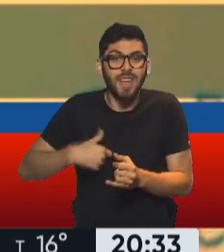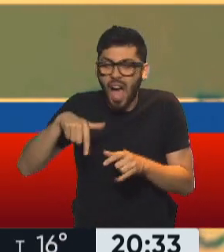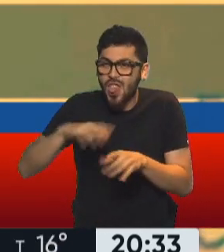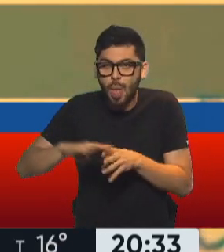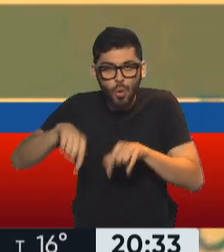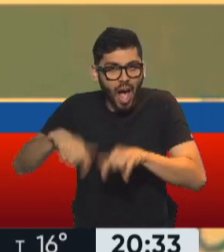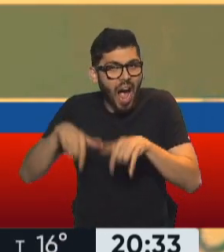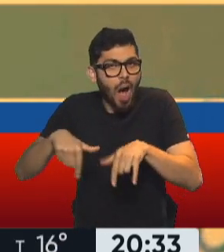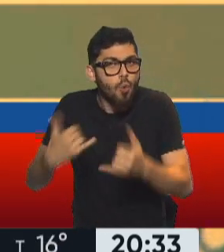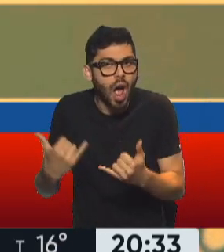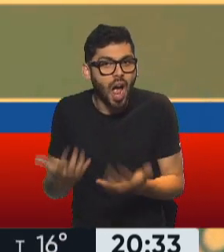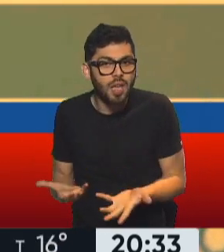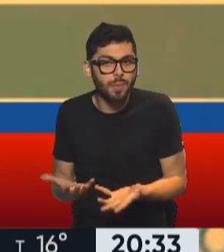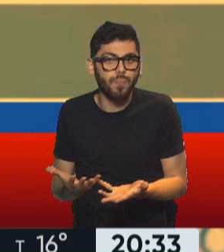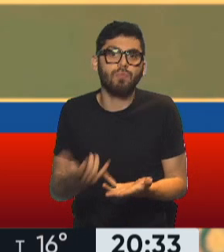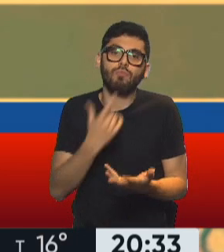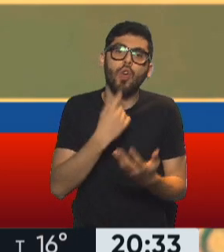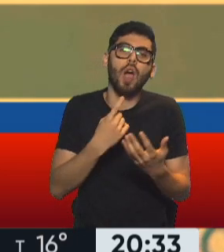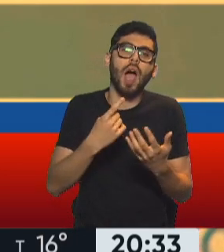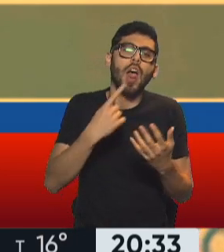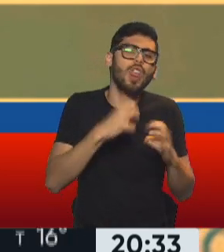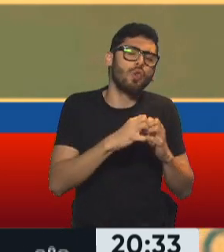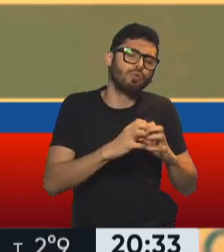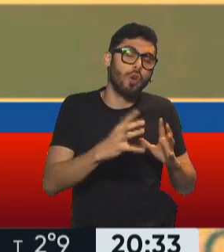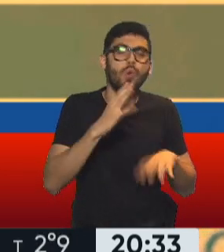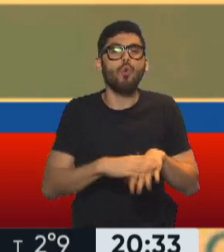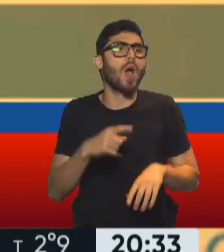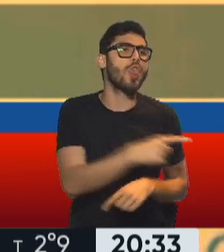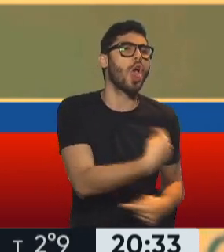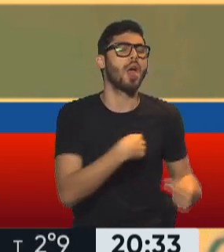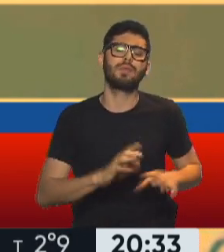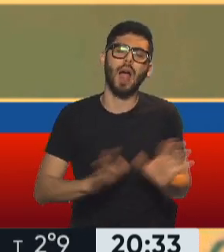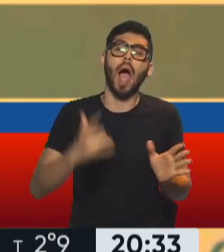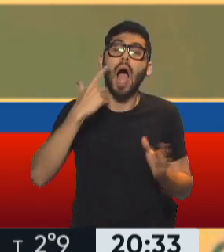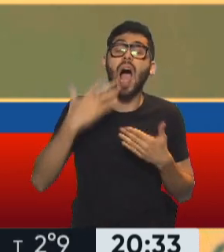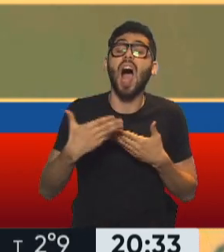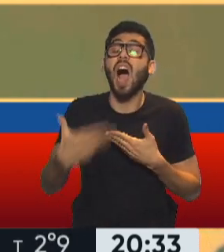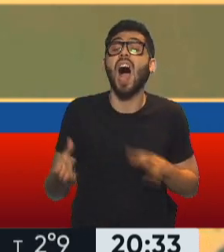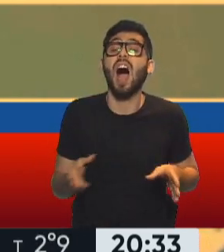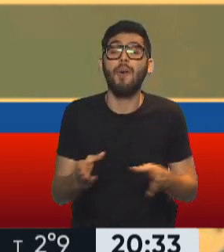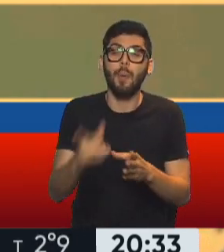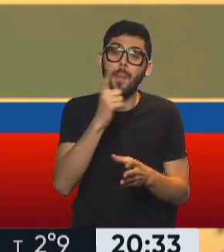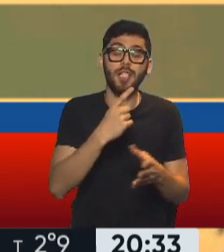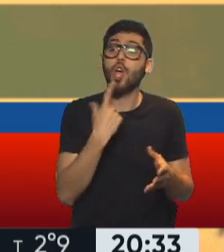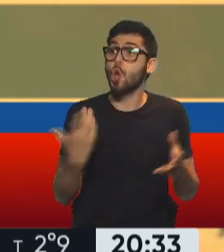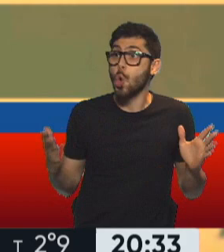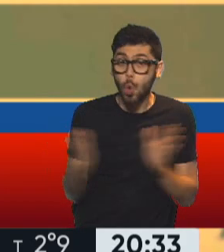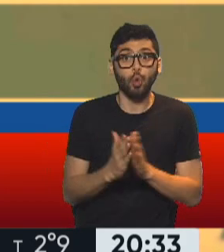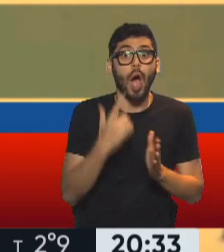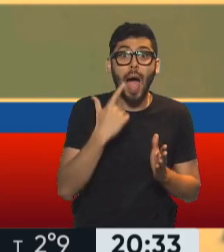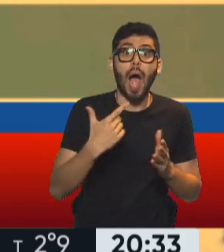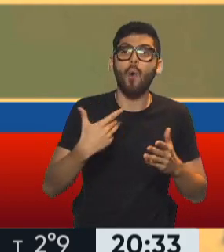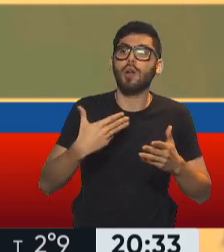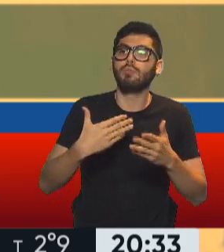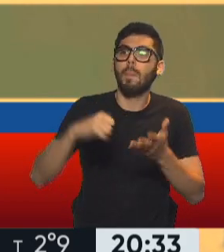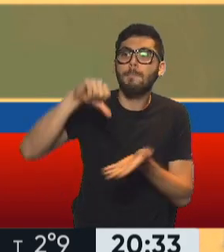Entonces, más allá de esa discusión, miremos para adelante. Esta cosa de quién tiene la culpa, yo creo que tenemos que ver juntos cómo sacamos el país adelante.